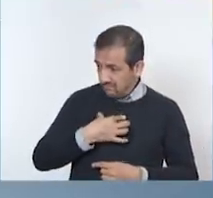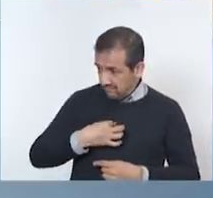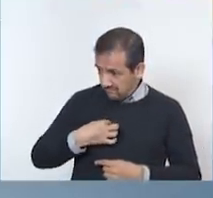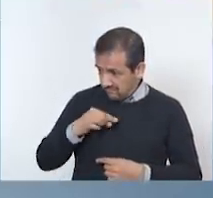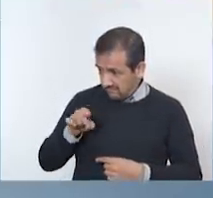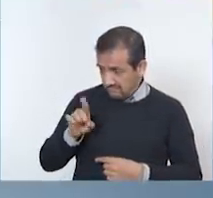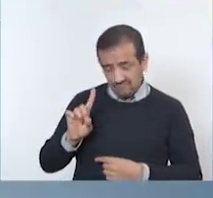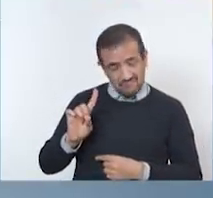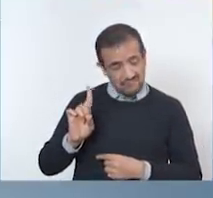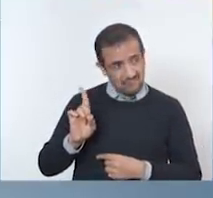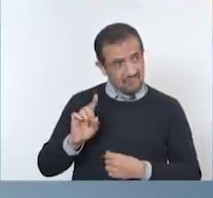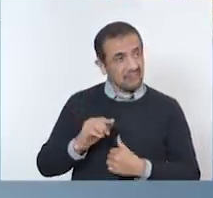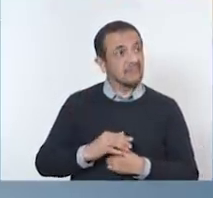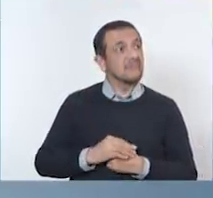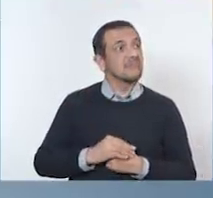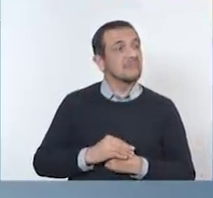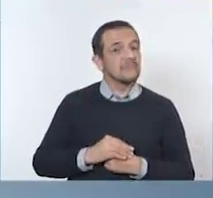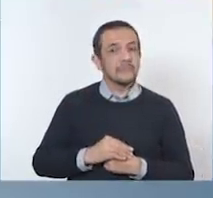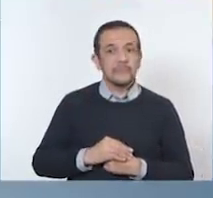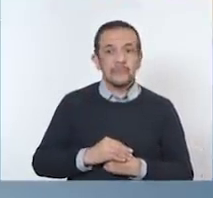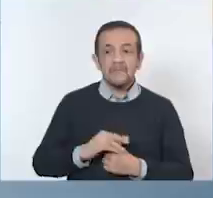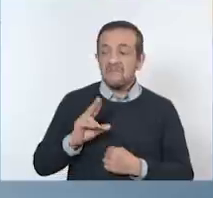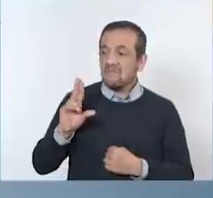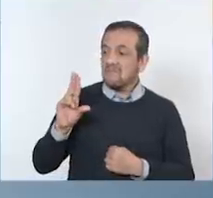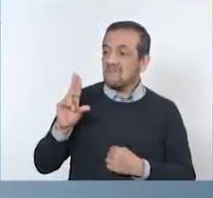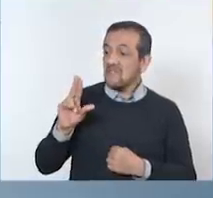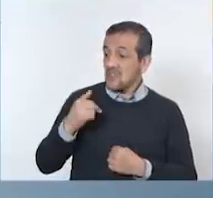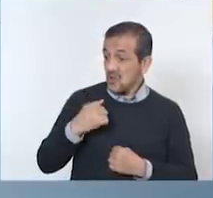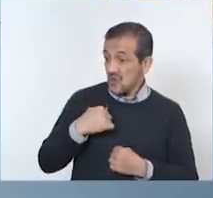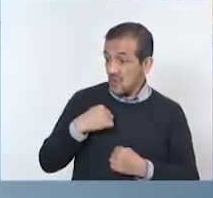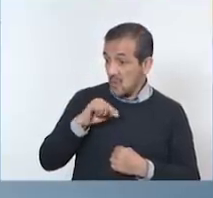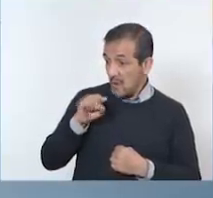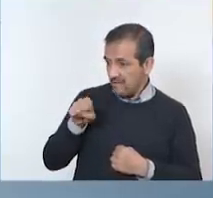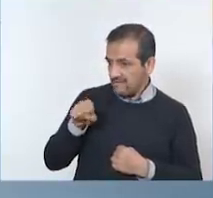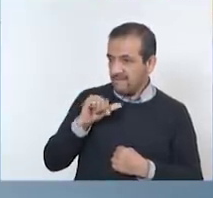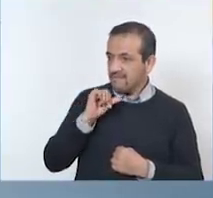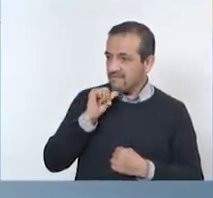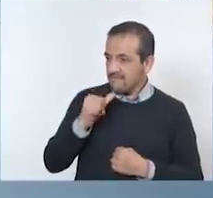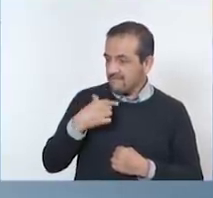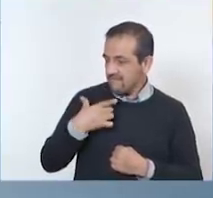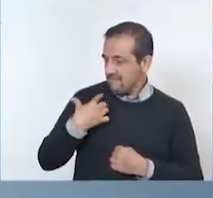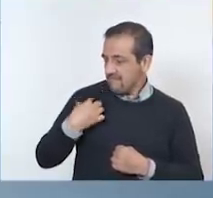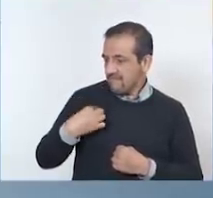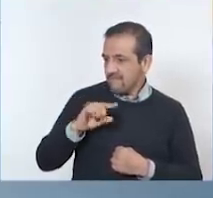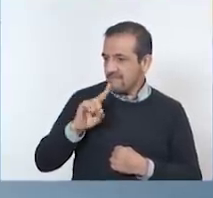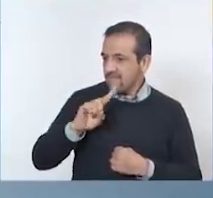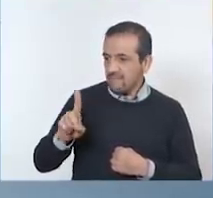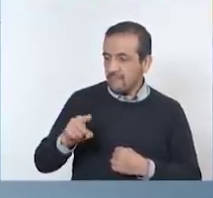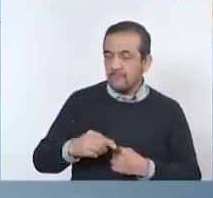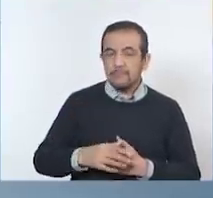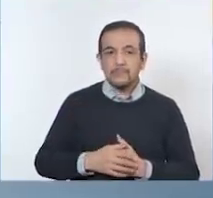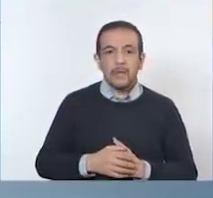No. ¿Ah? No te voy a dar nada. No.